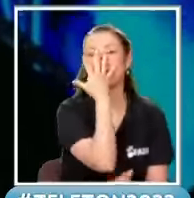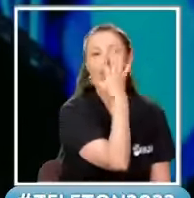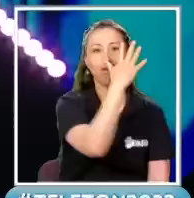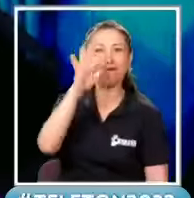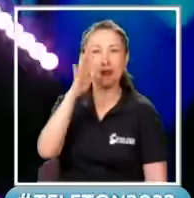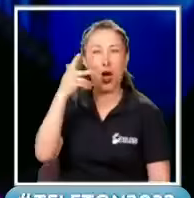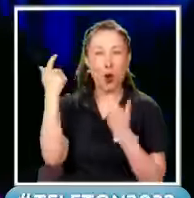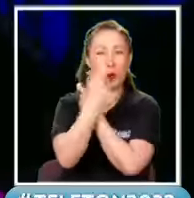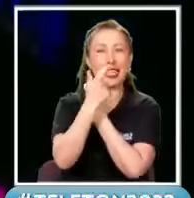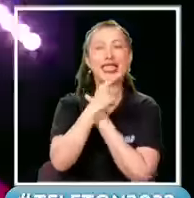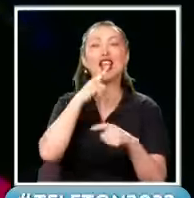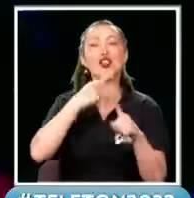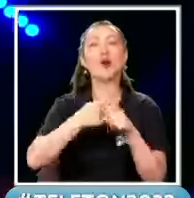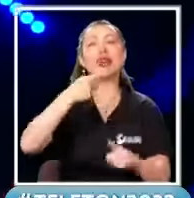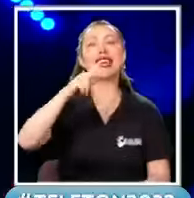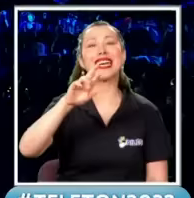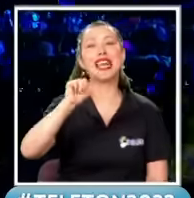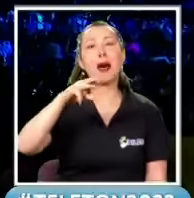¡Kramer! ¡Kramer!